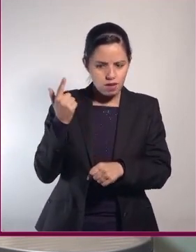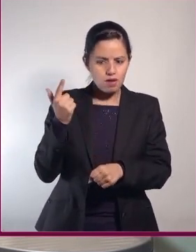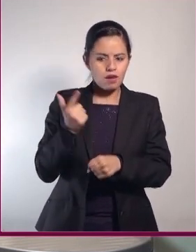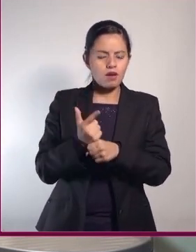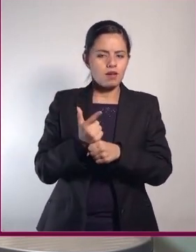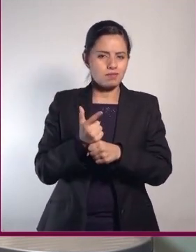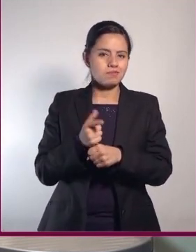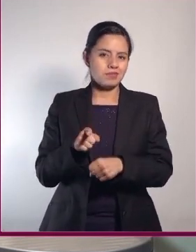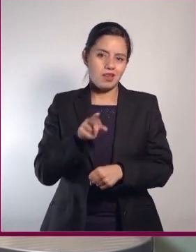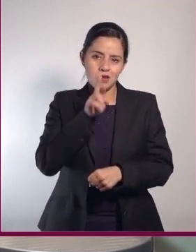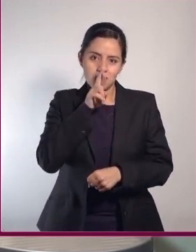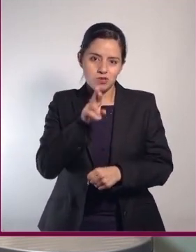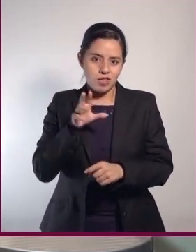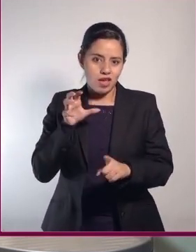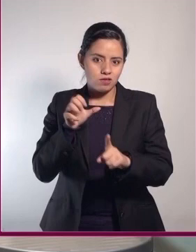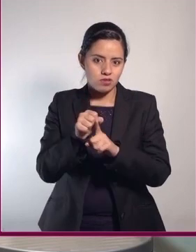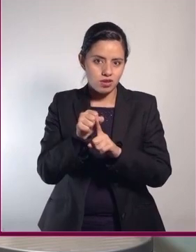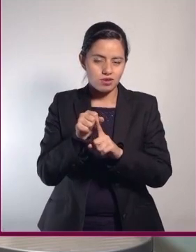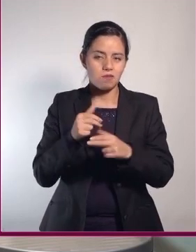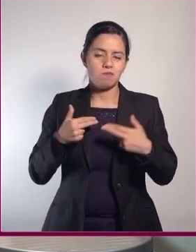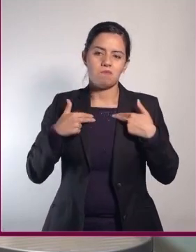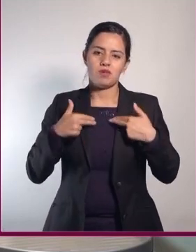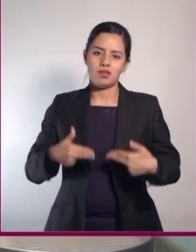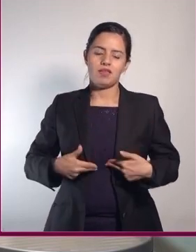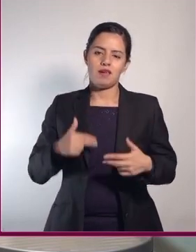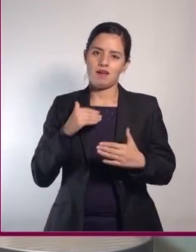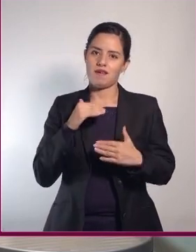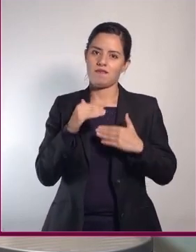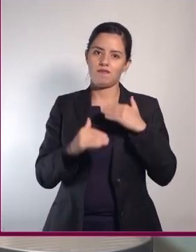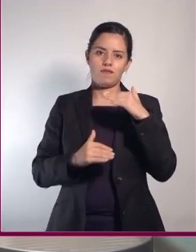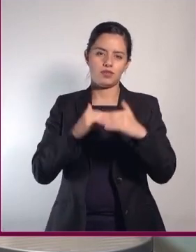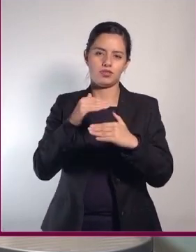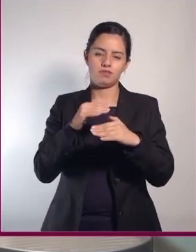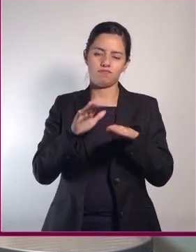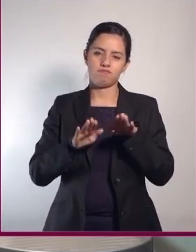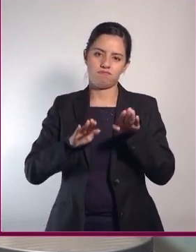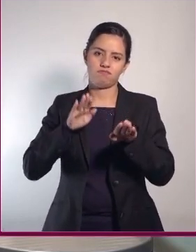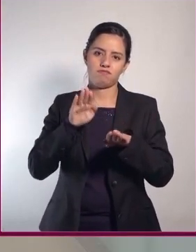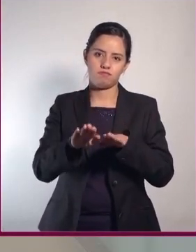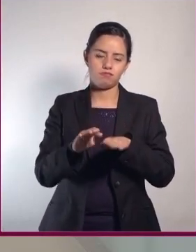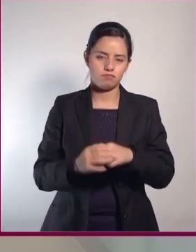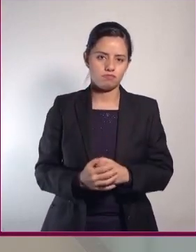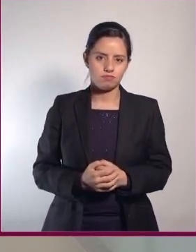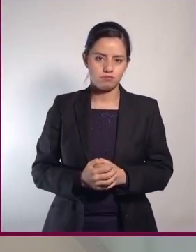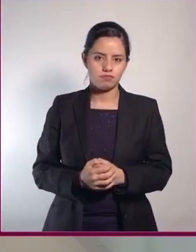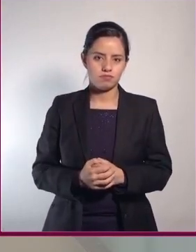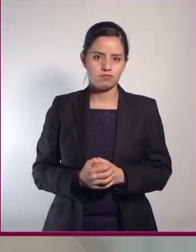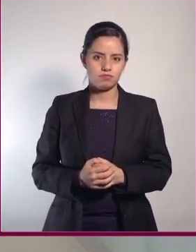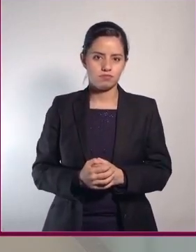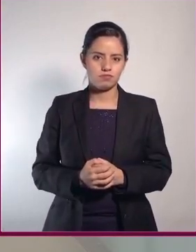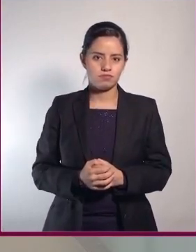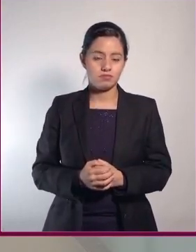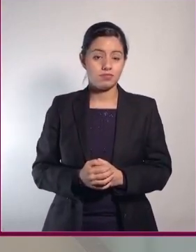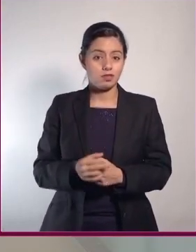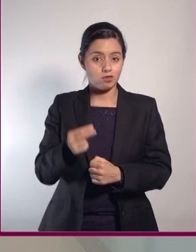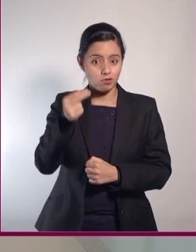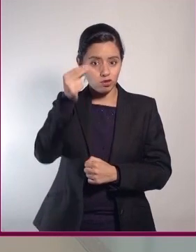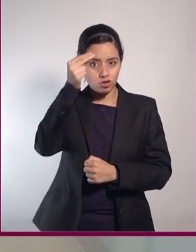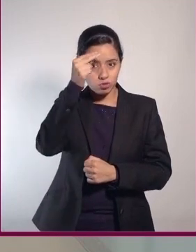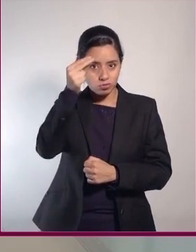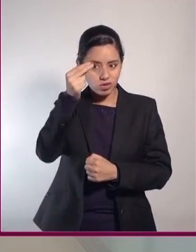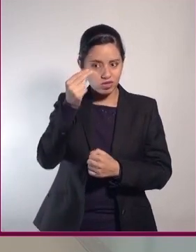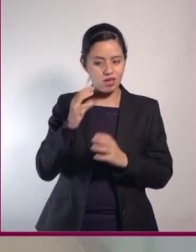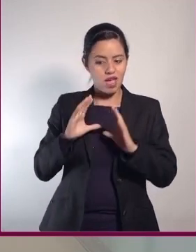respuesta satisfactoria, la humanidad avanza, damos un paso importante. La estafeta del conocimiento se pasa